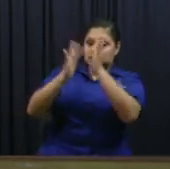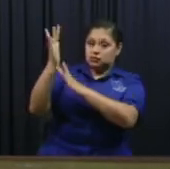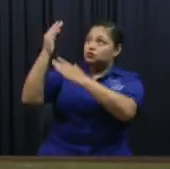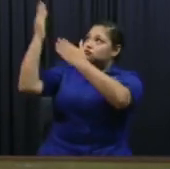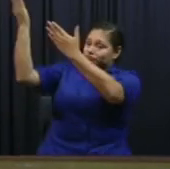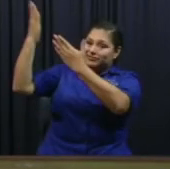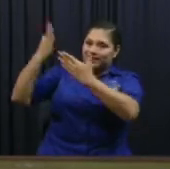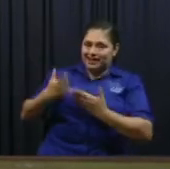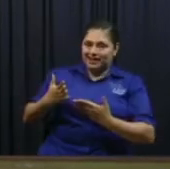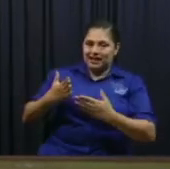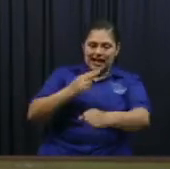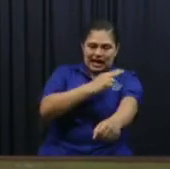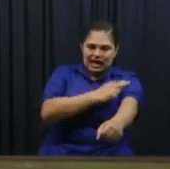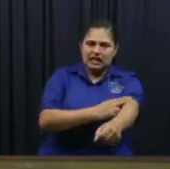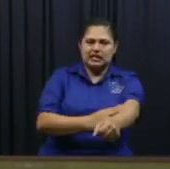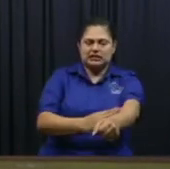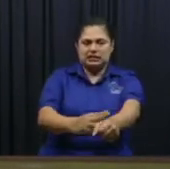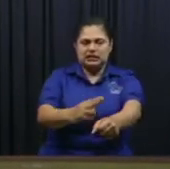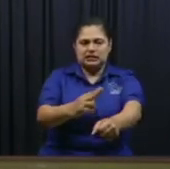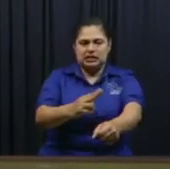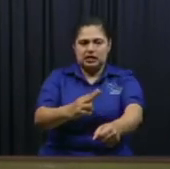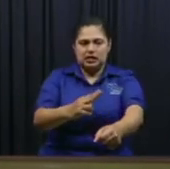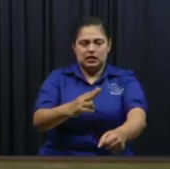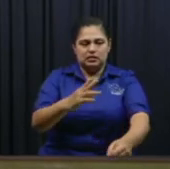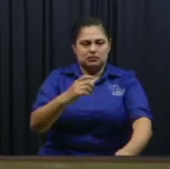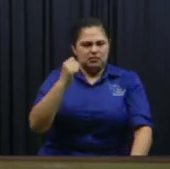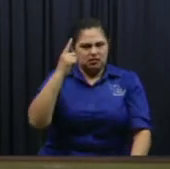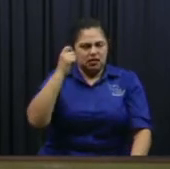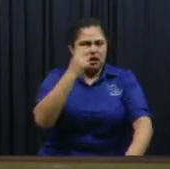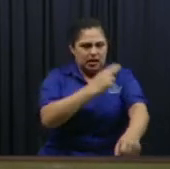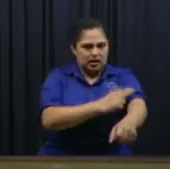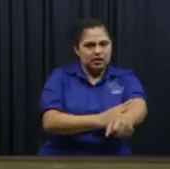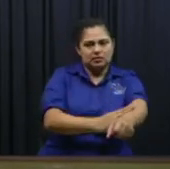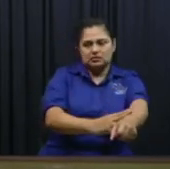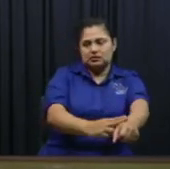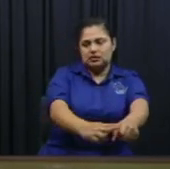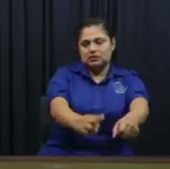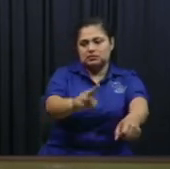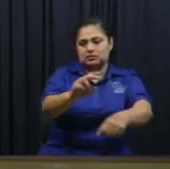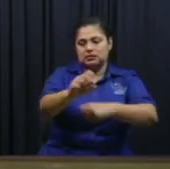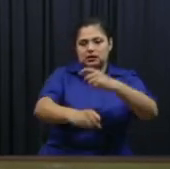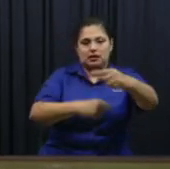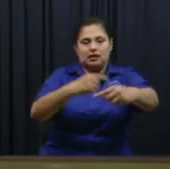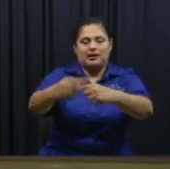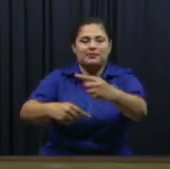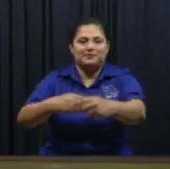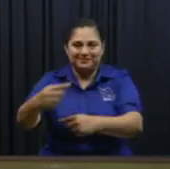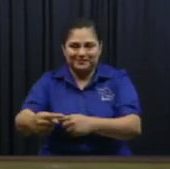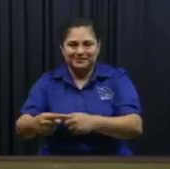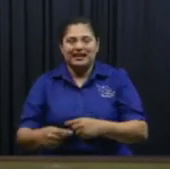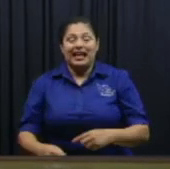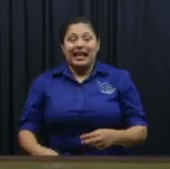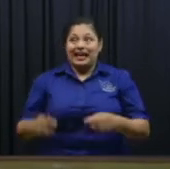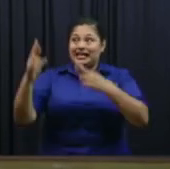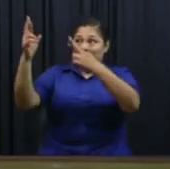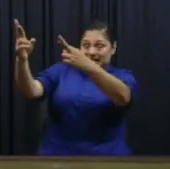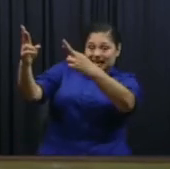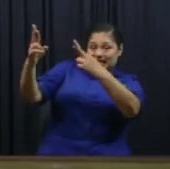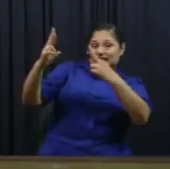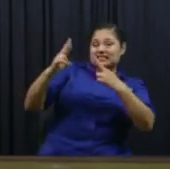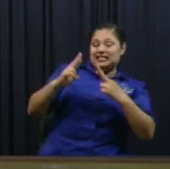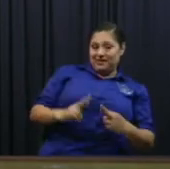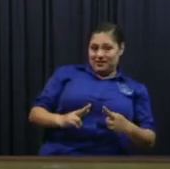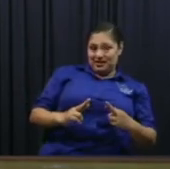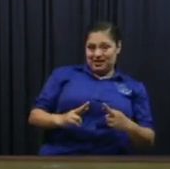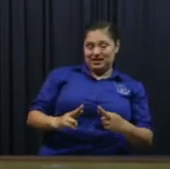hay herencias Y eso lo tenemos que tener bien claro Hay herencias que se reciben Hasta que por ejemplo